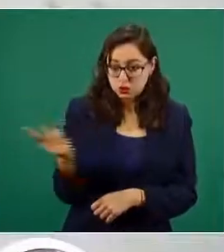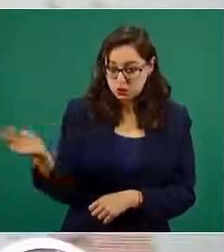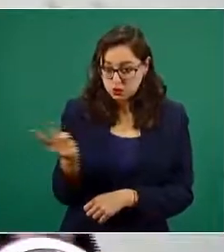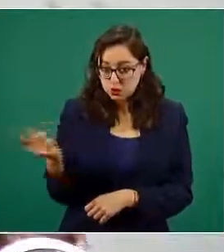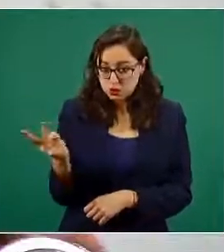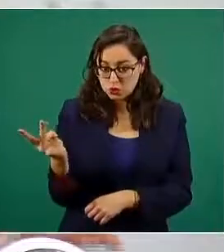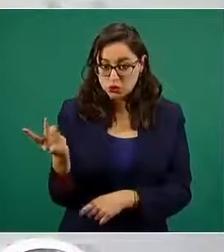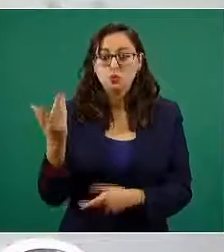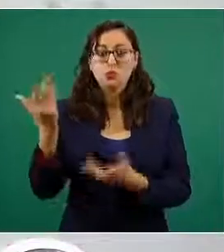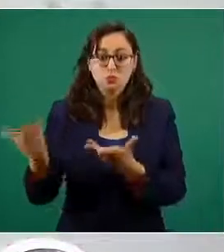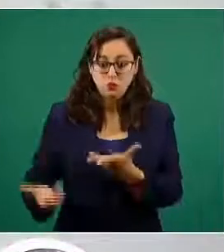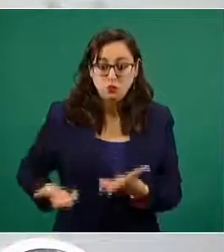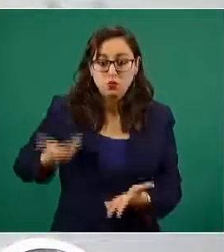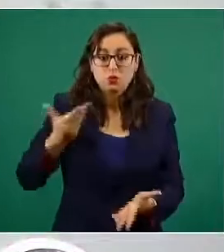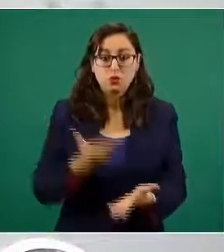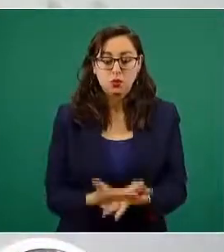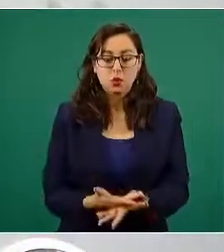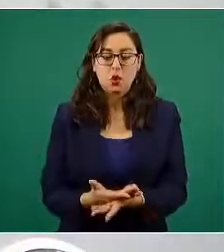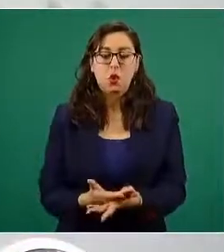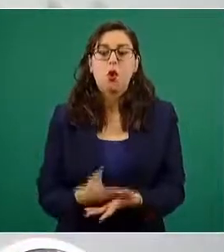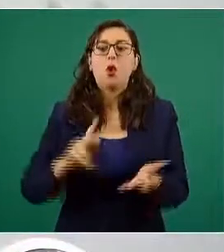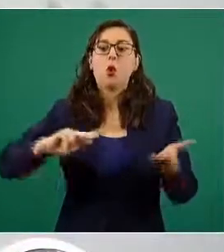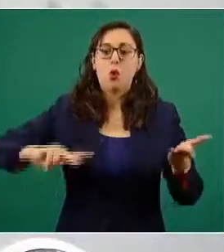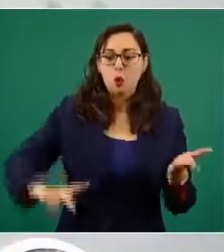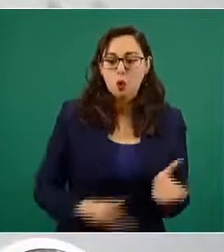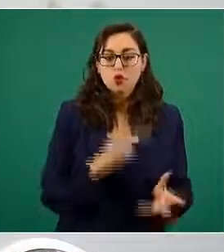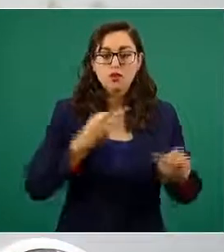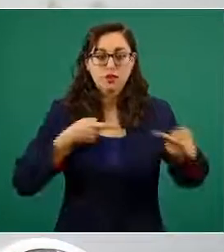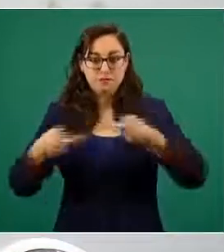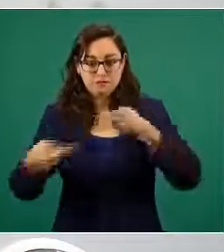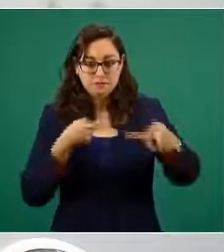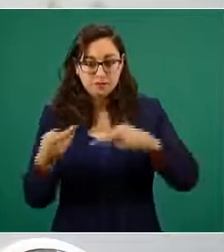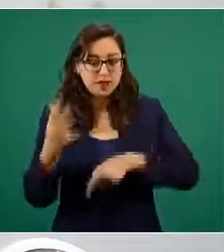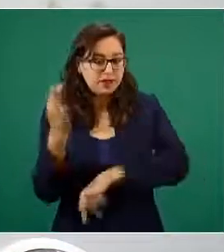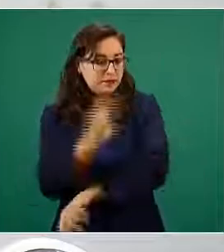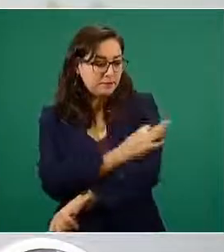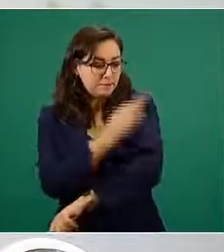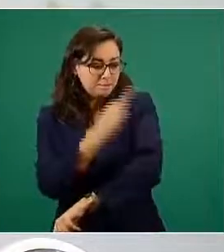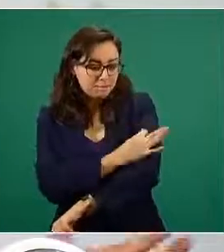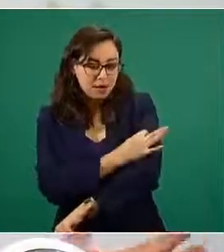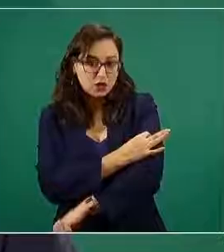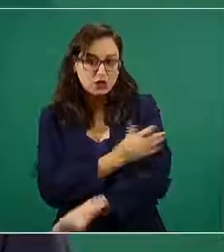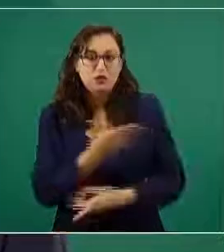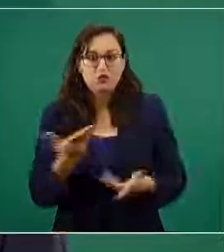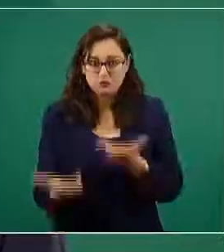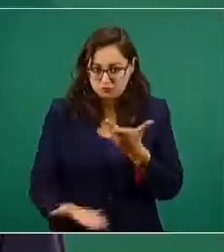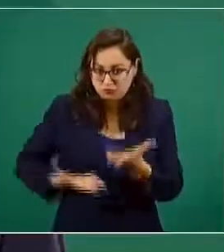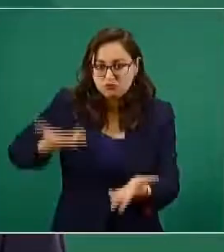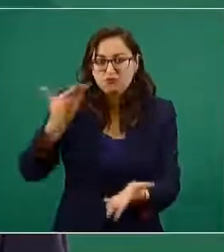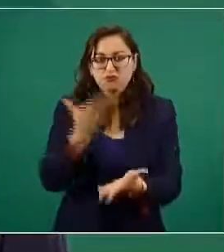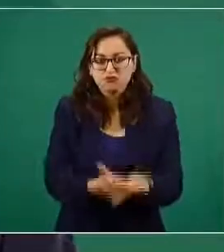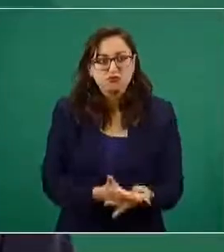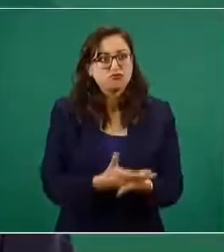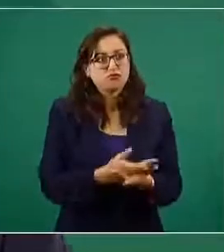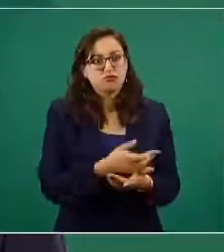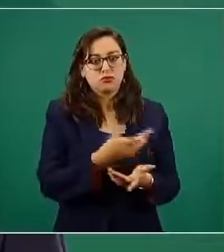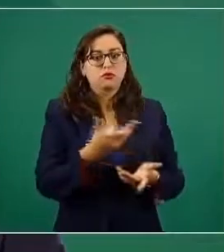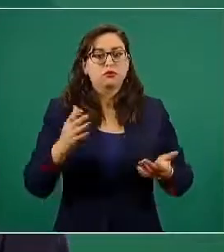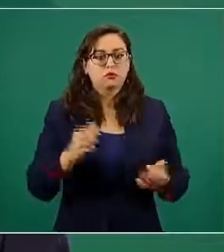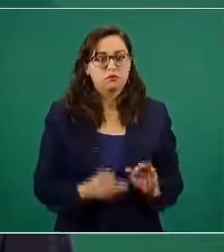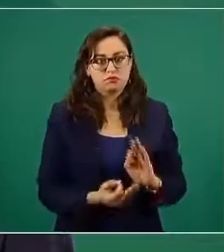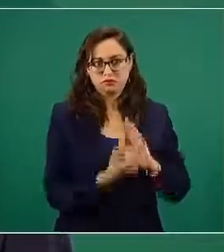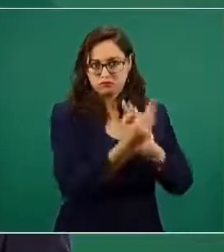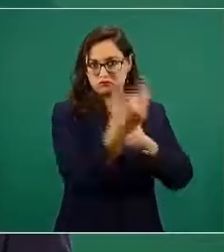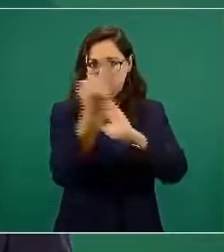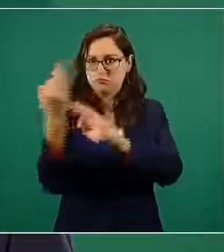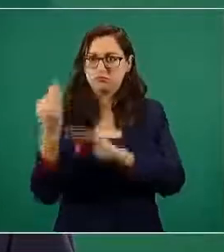presentemos nuevamente la actualización del plan de vacunación ante las y los gobernadores, lo cual haremos con muchísimo gusto para seguir